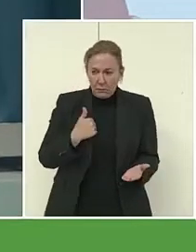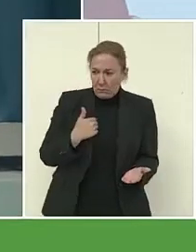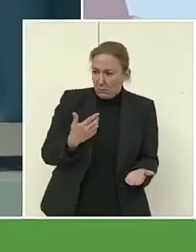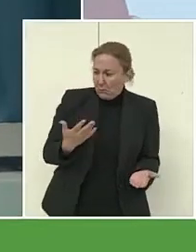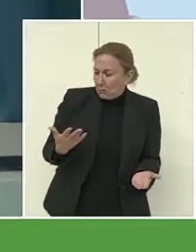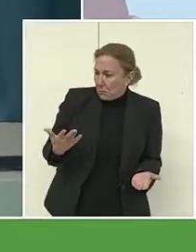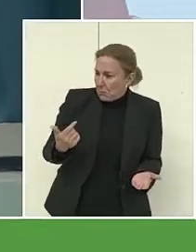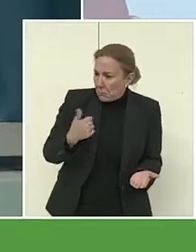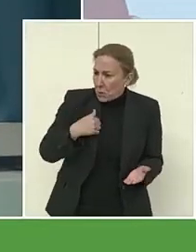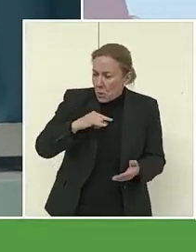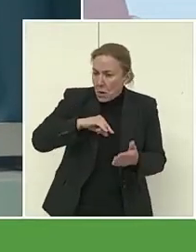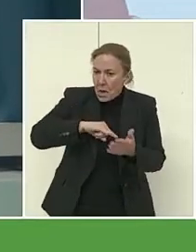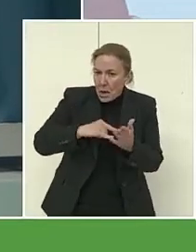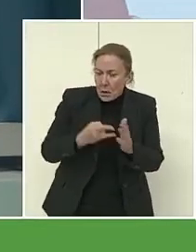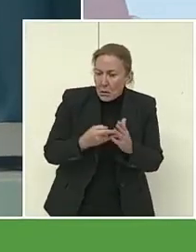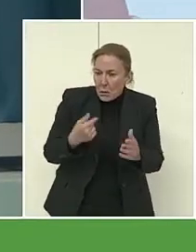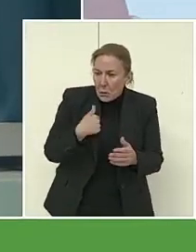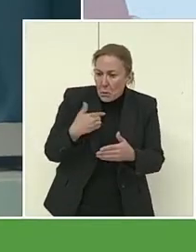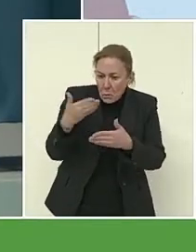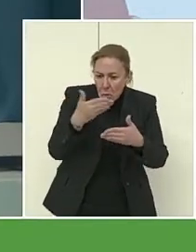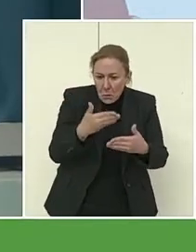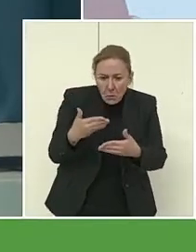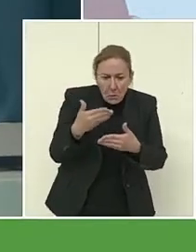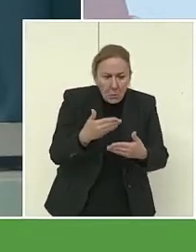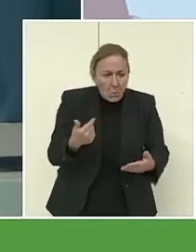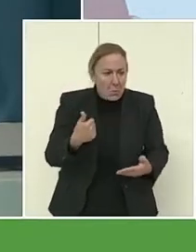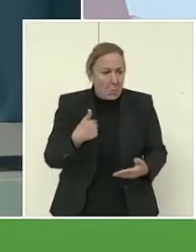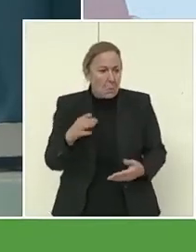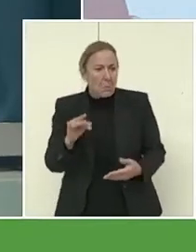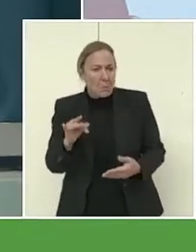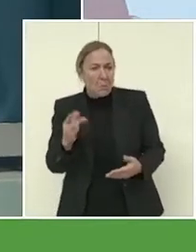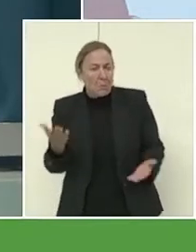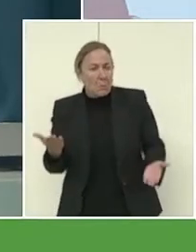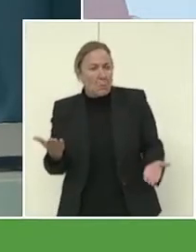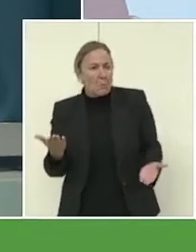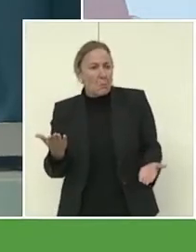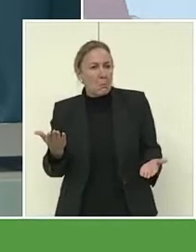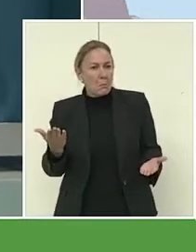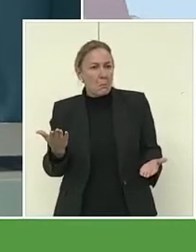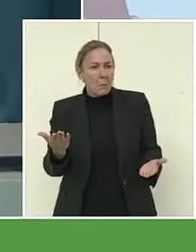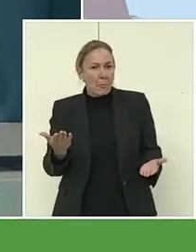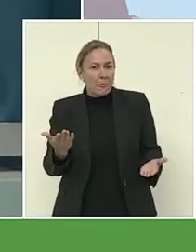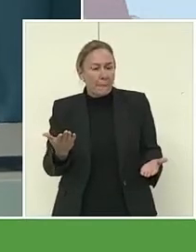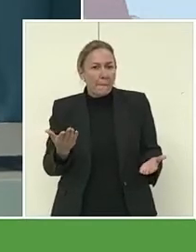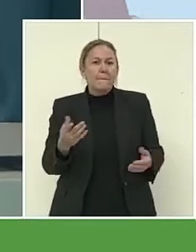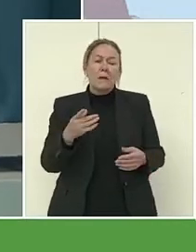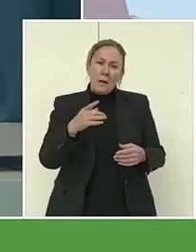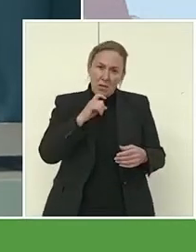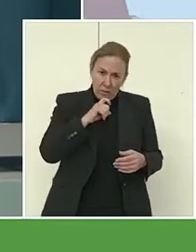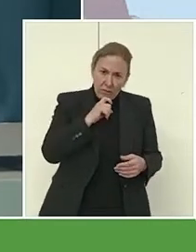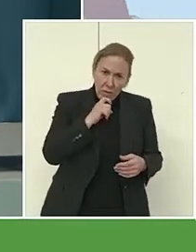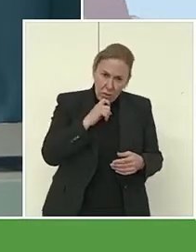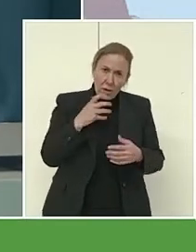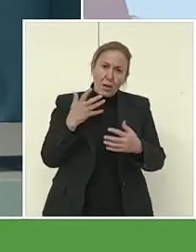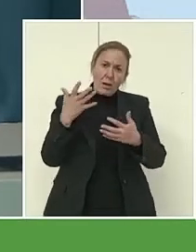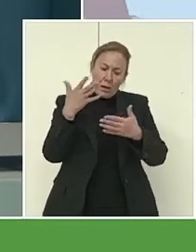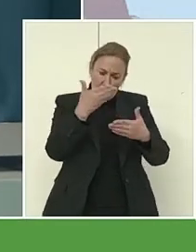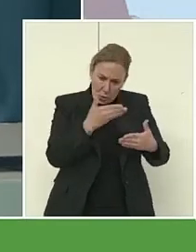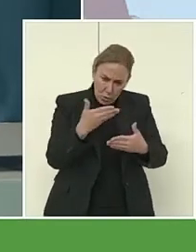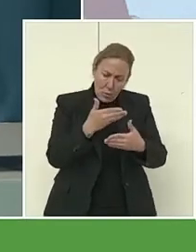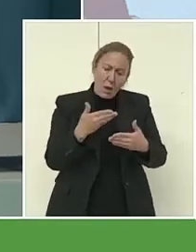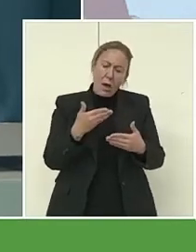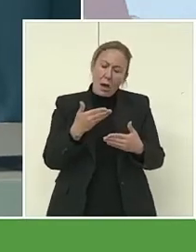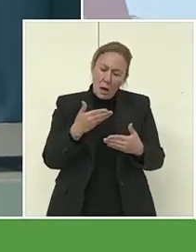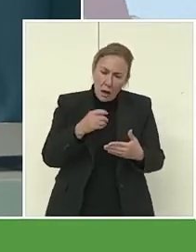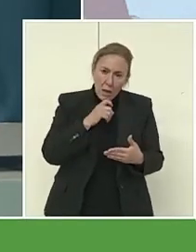a esto y estos estudios pues tienen una componente tecnológica, como dice ella, fuerte. Entonces entiendo que la parte que